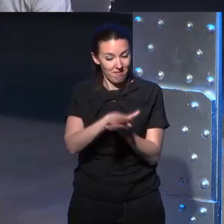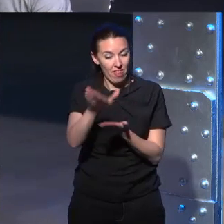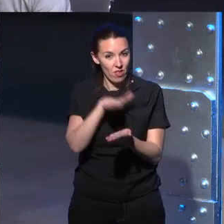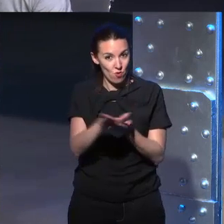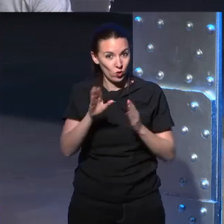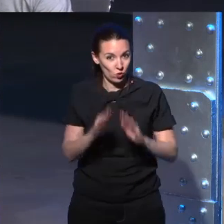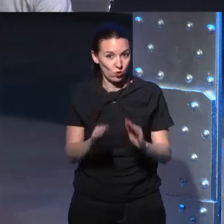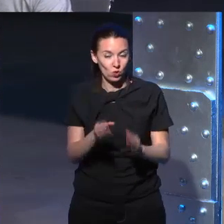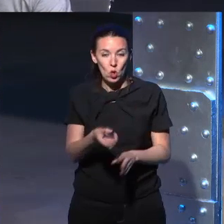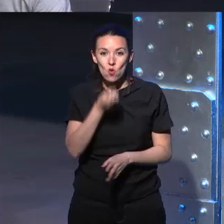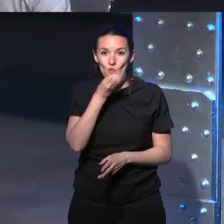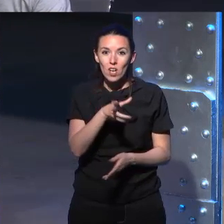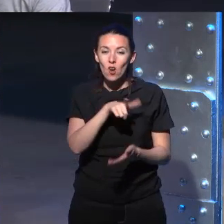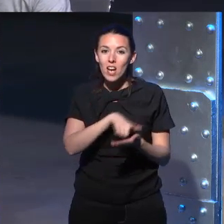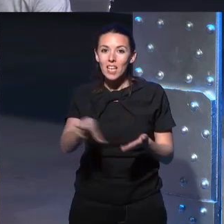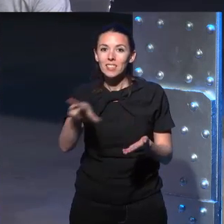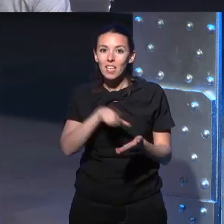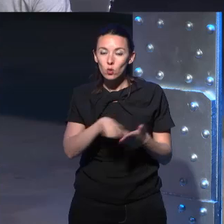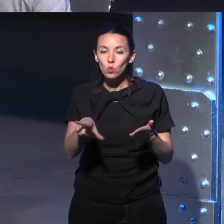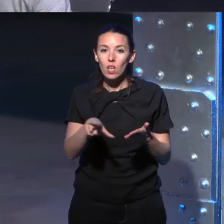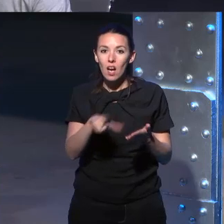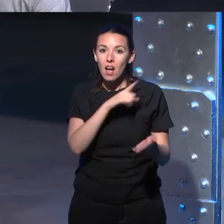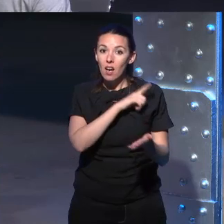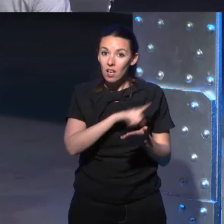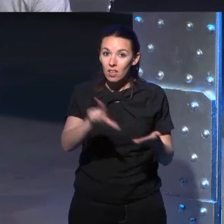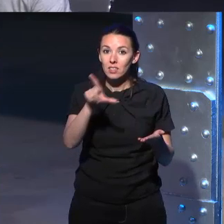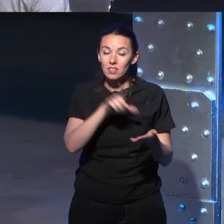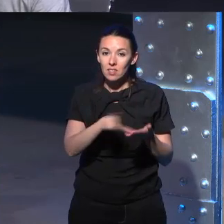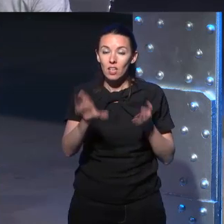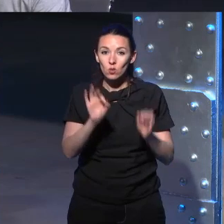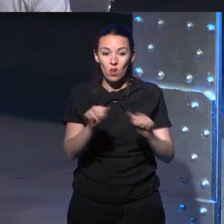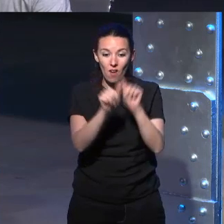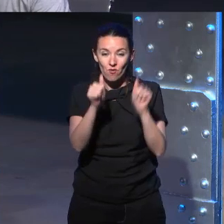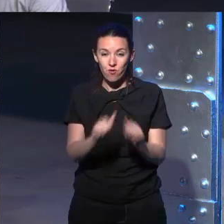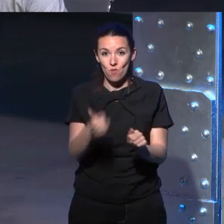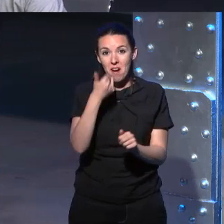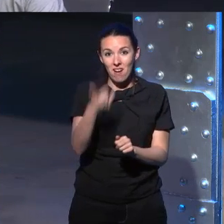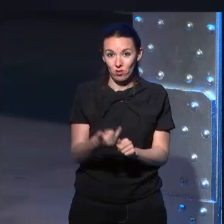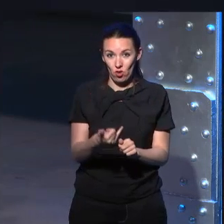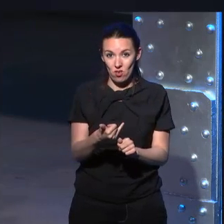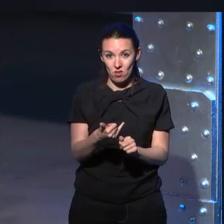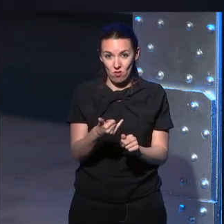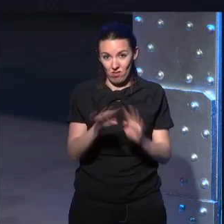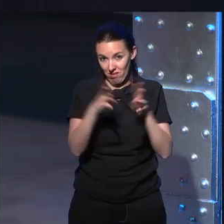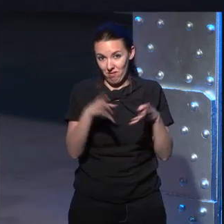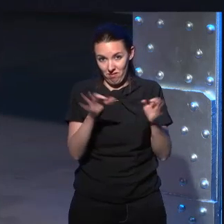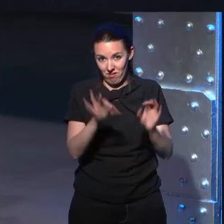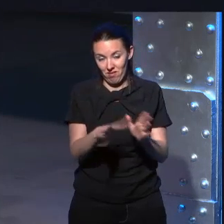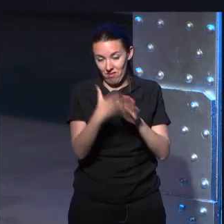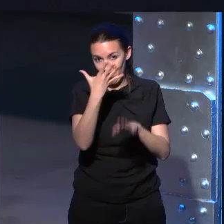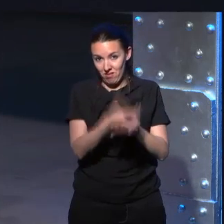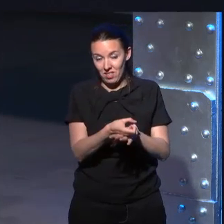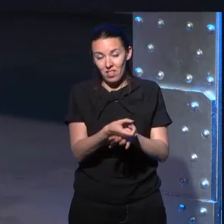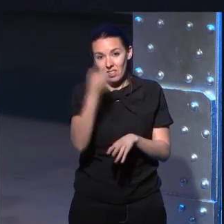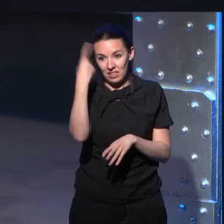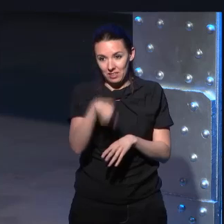tiene la literatura en formato electrónico, que yo sé que